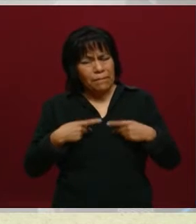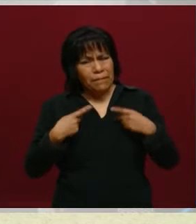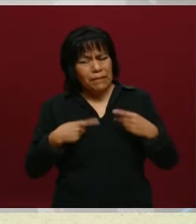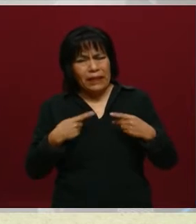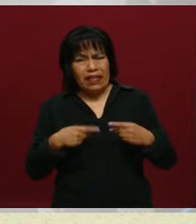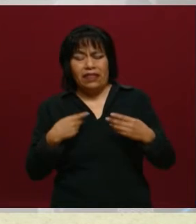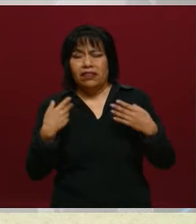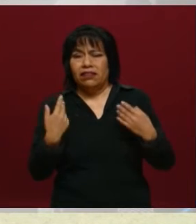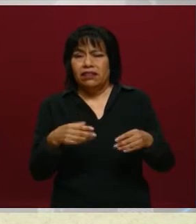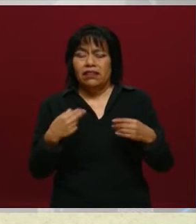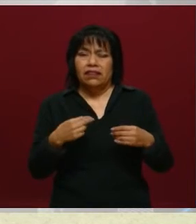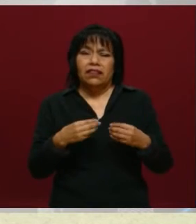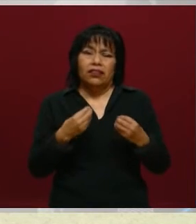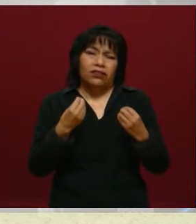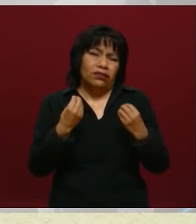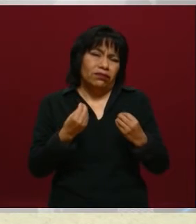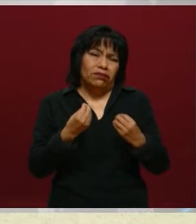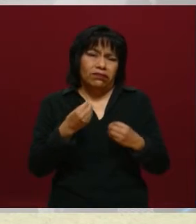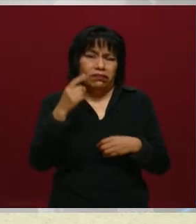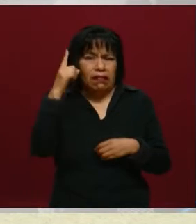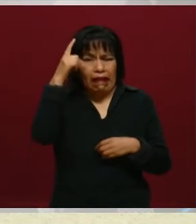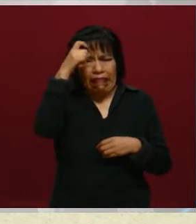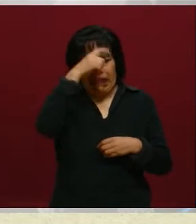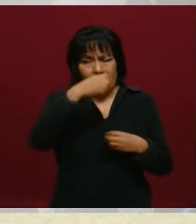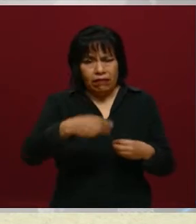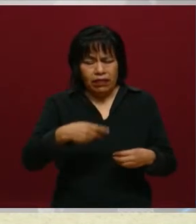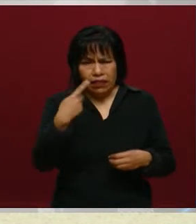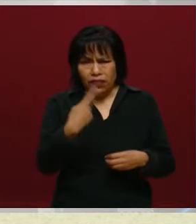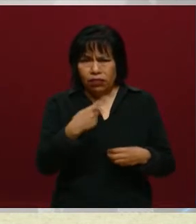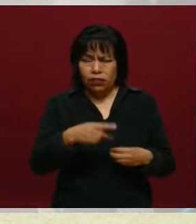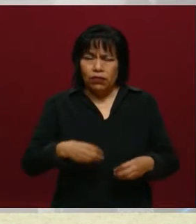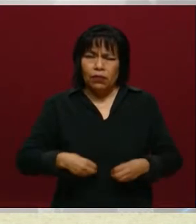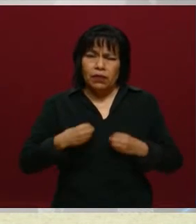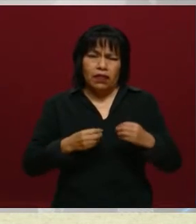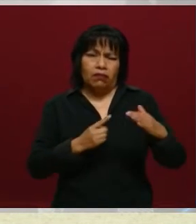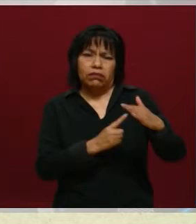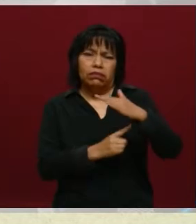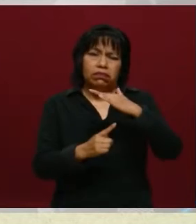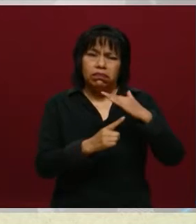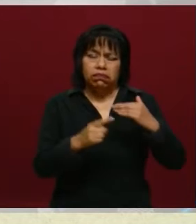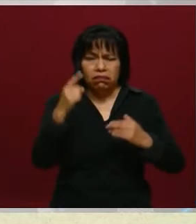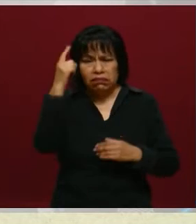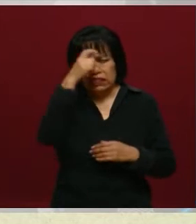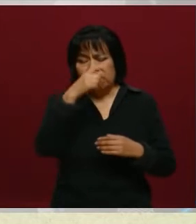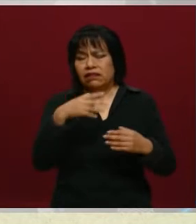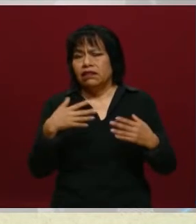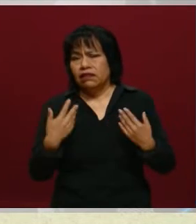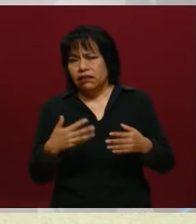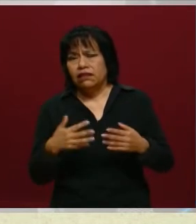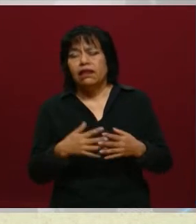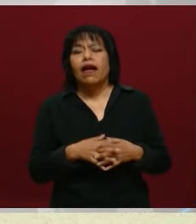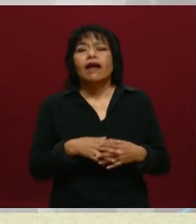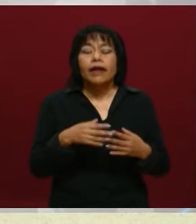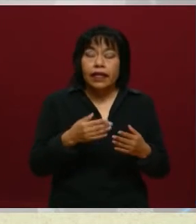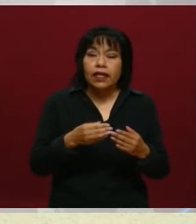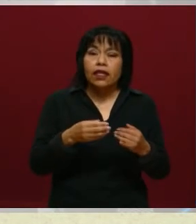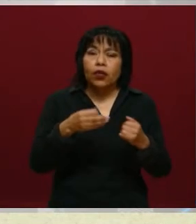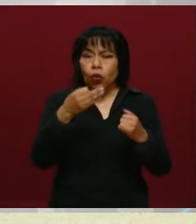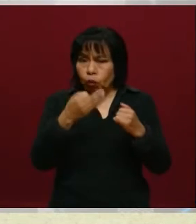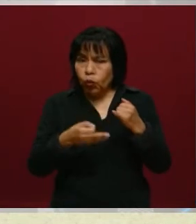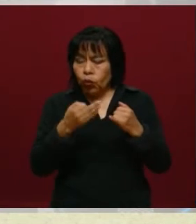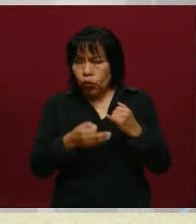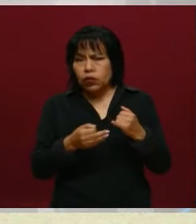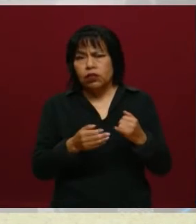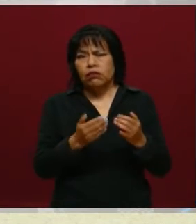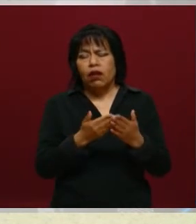cotidianamente con muchas es hasta un contexto que hablamos atrás no era adverso así es y por último bueno